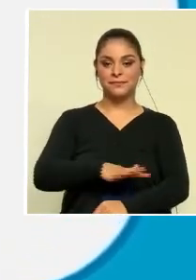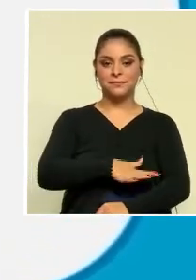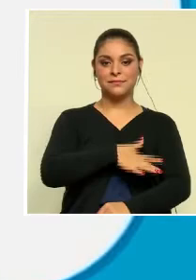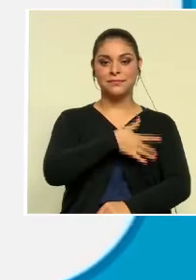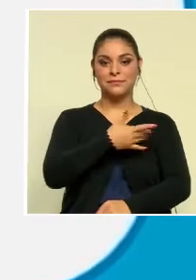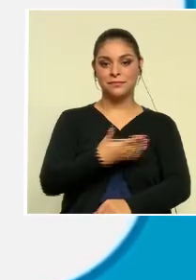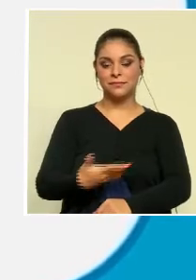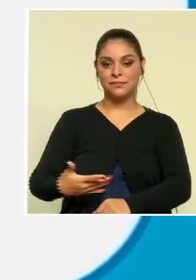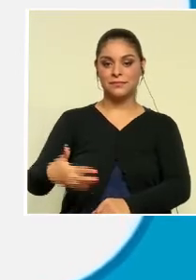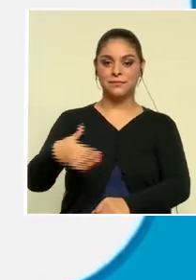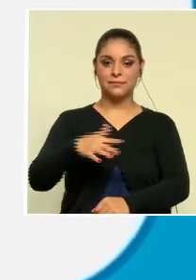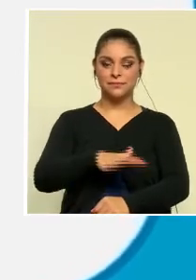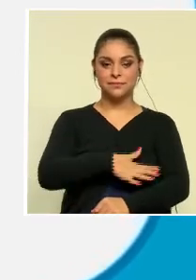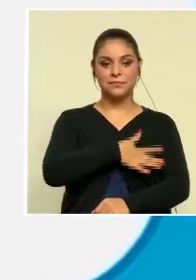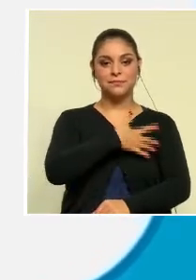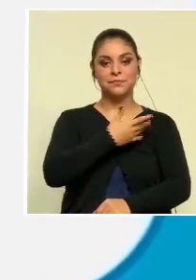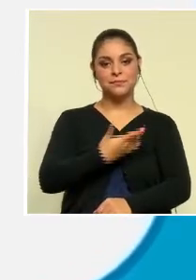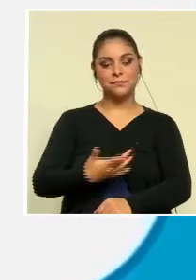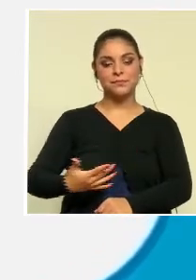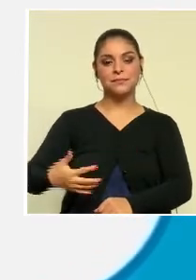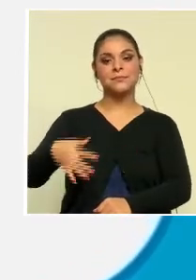qué gente